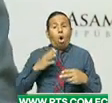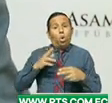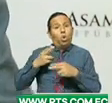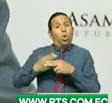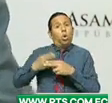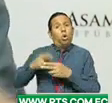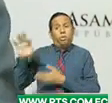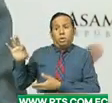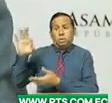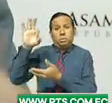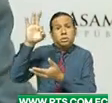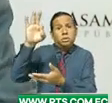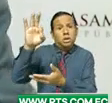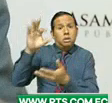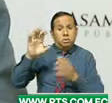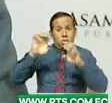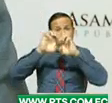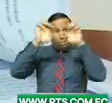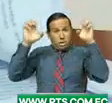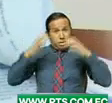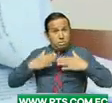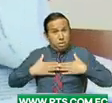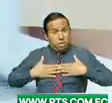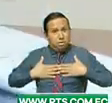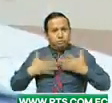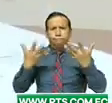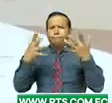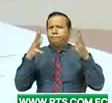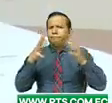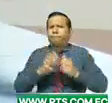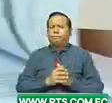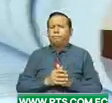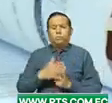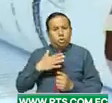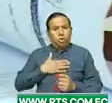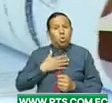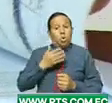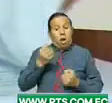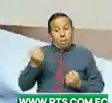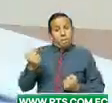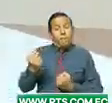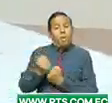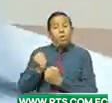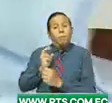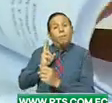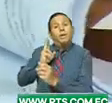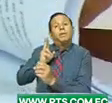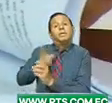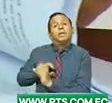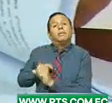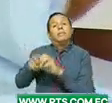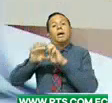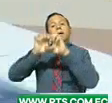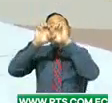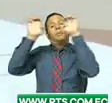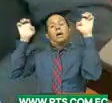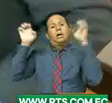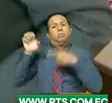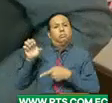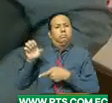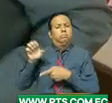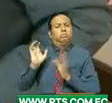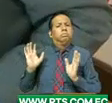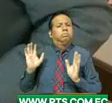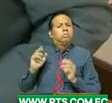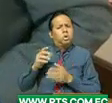del representante legal del consorcio Oro Negro. Que es accionista de una empresa de seguridad que conformó el consorcio Oro Negro para